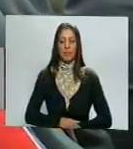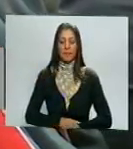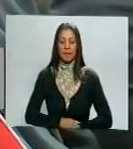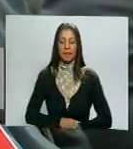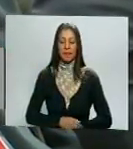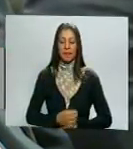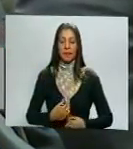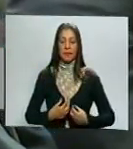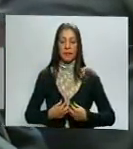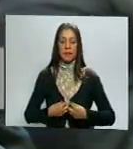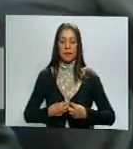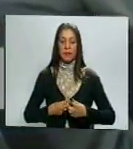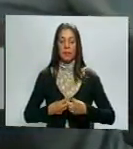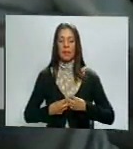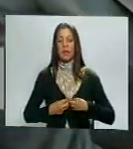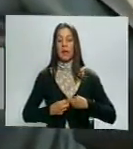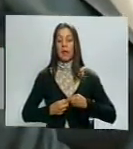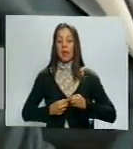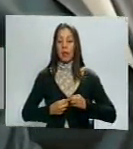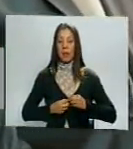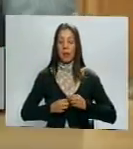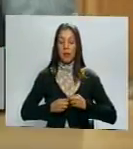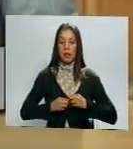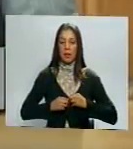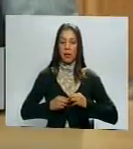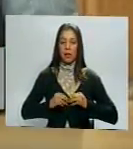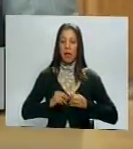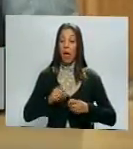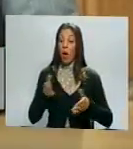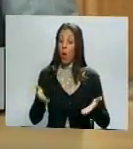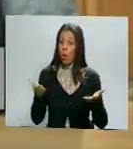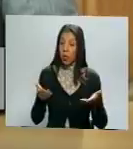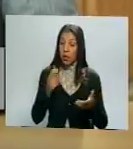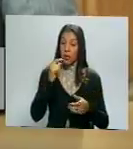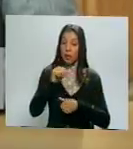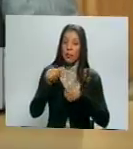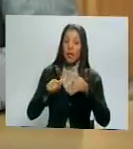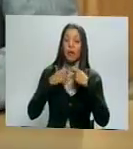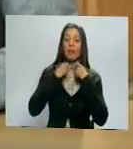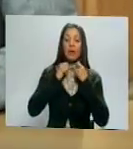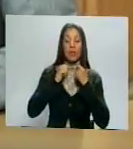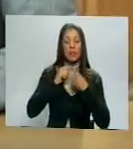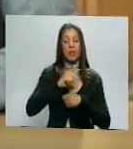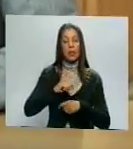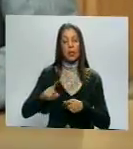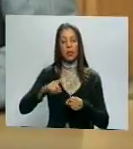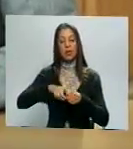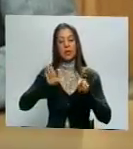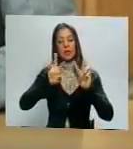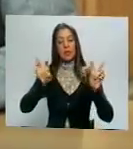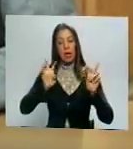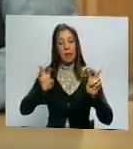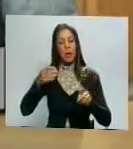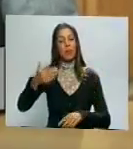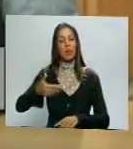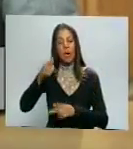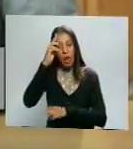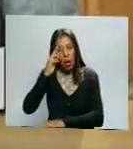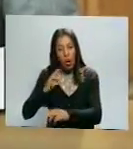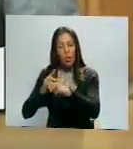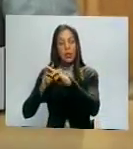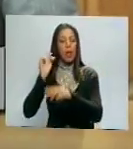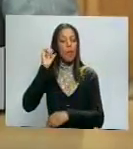Venezuela. En una moción de urgencia, el primer vicepresidente incorporó en la sesión un punto para rendir homenaje a la